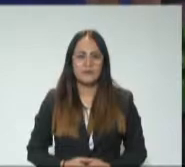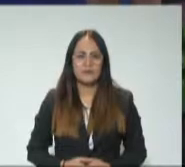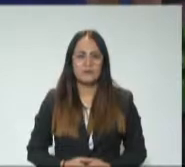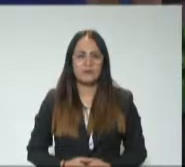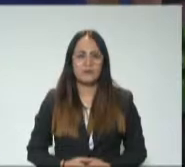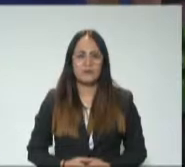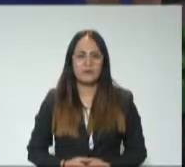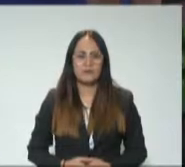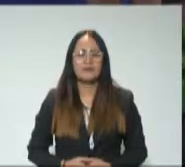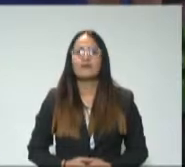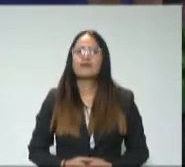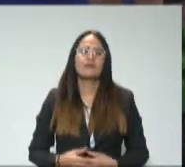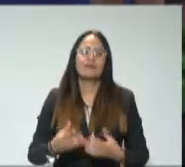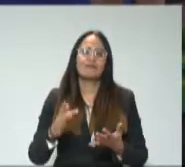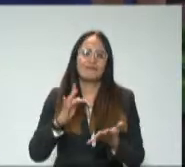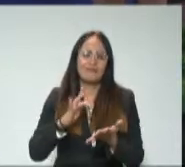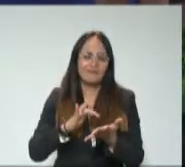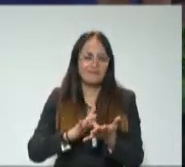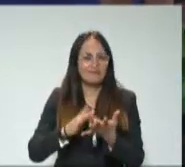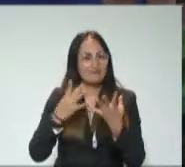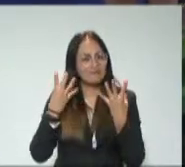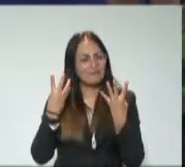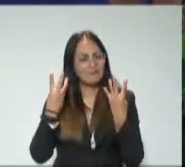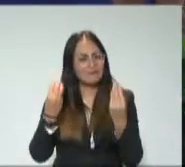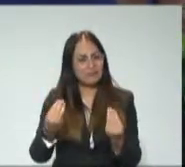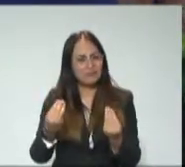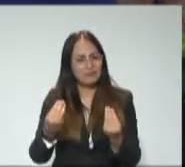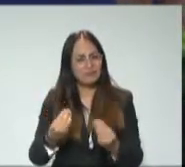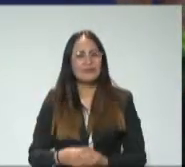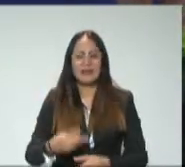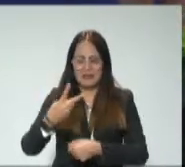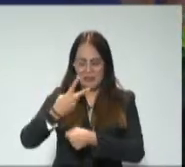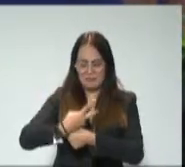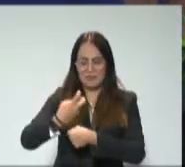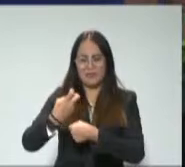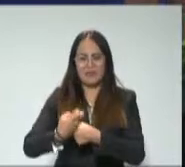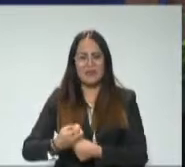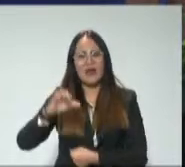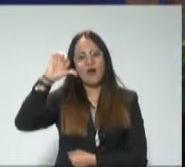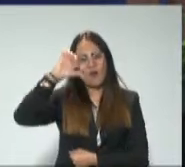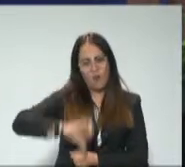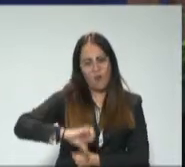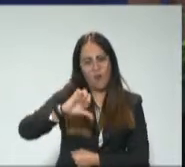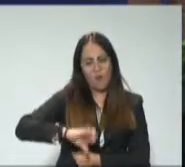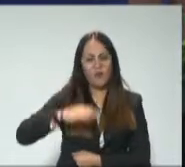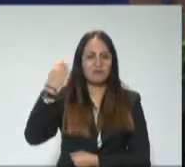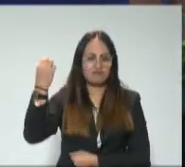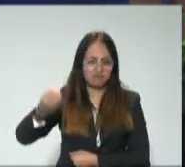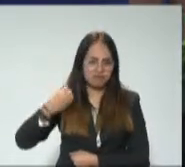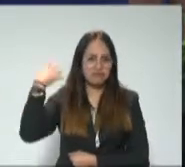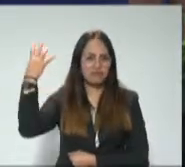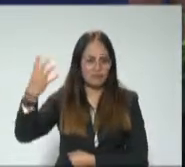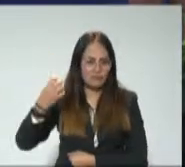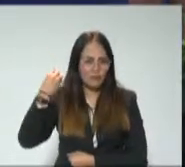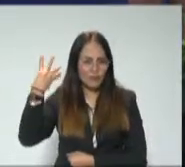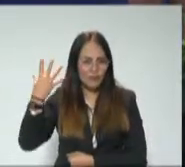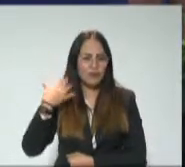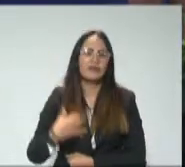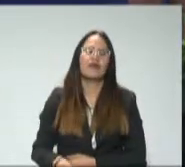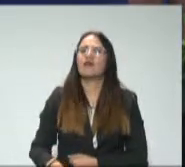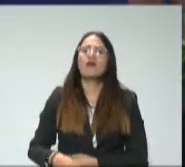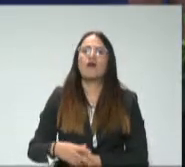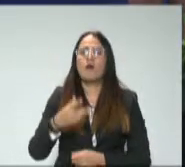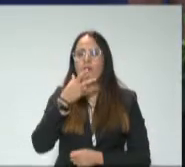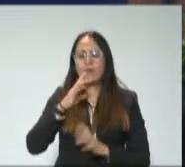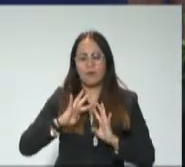mensaje muchas gracias eh por la invitación a este importante evento eh A los señores comisionados